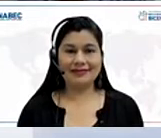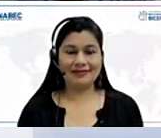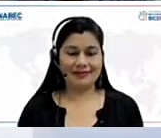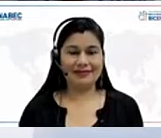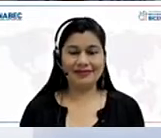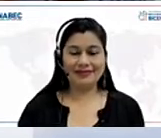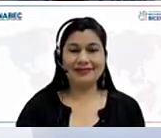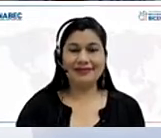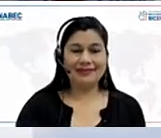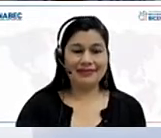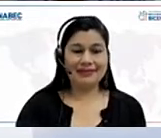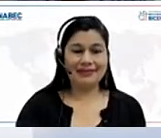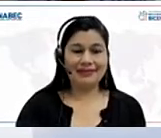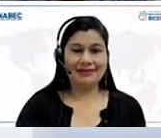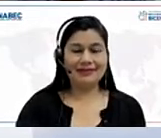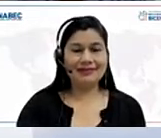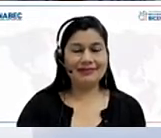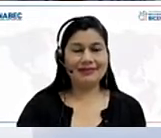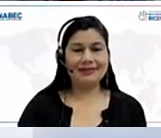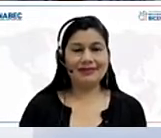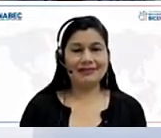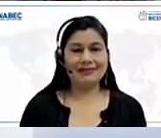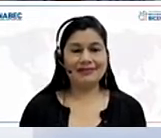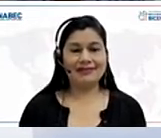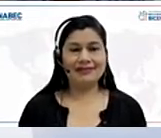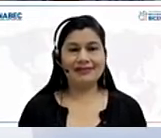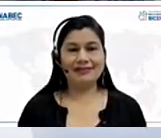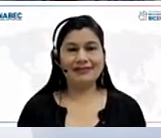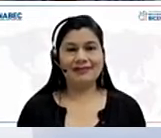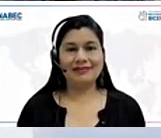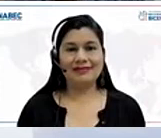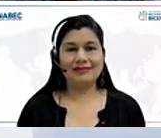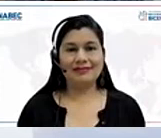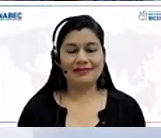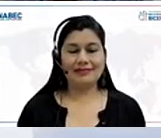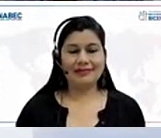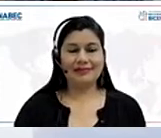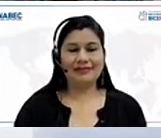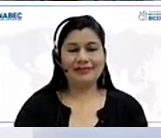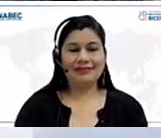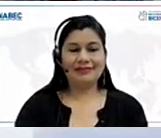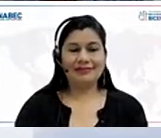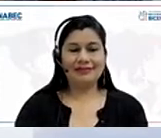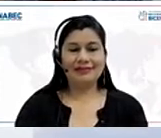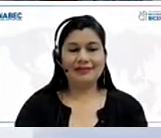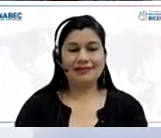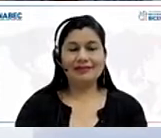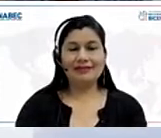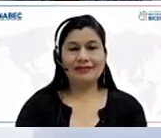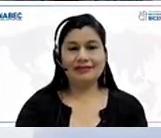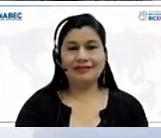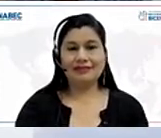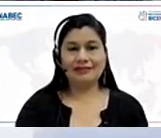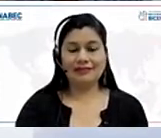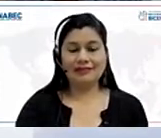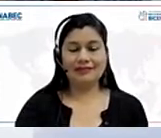factible, ¿no? Por otro lado, también, si, digamos, uno desea estudiar alguna especialidad en ciencias sociales,